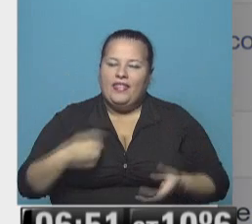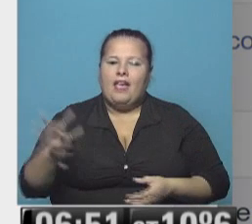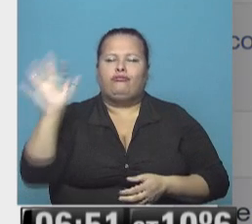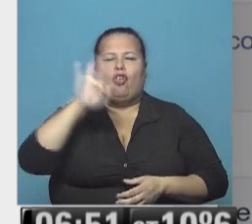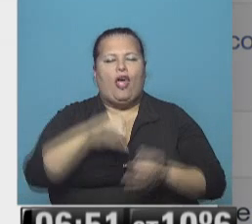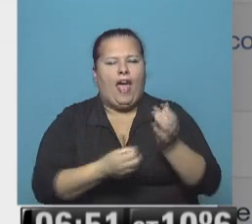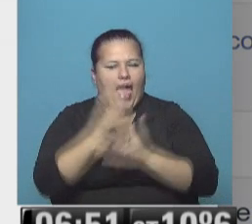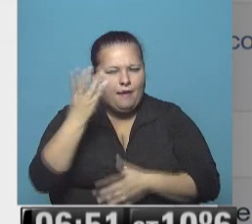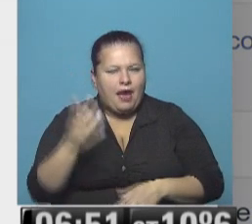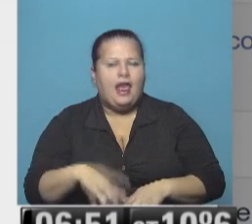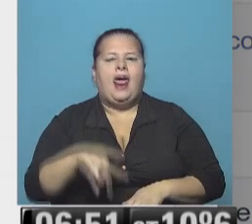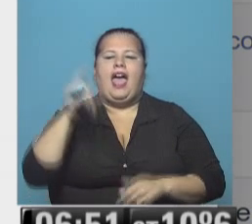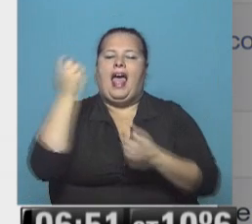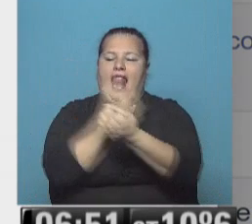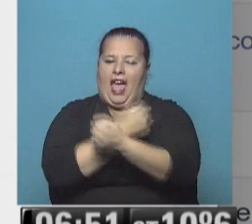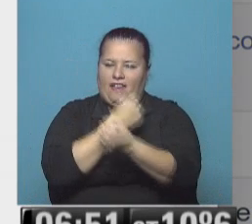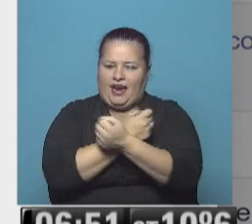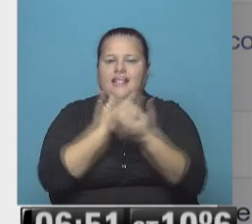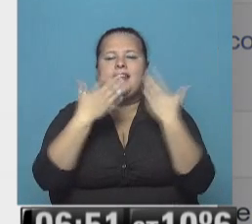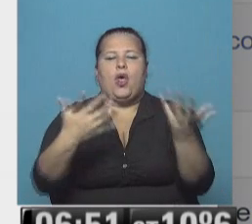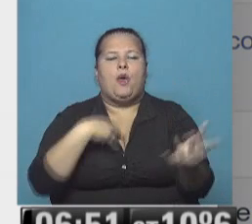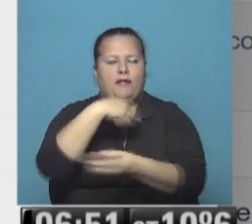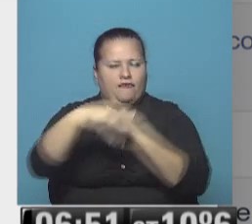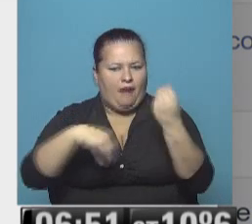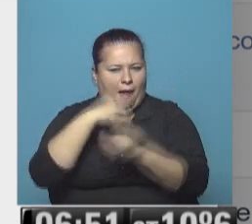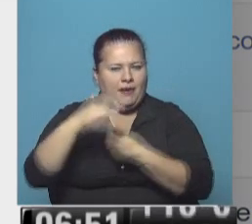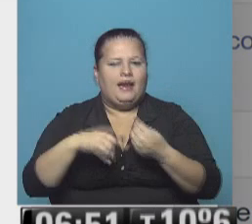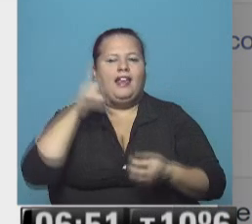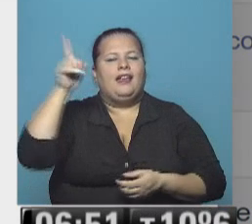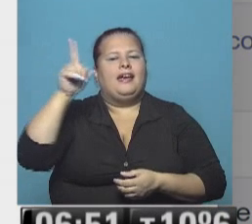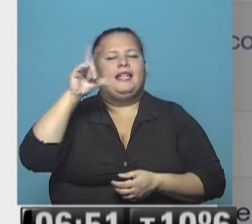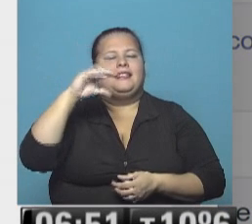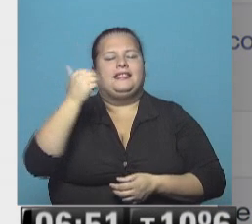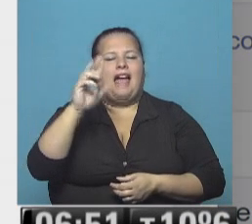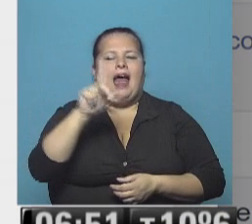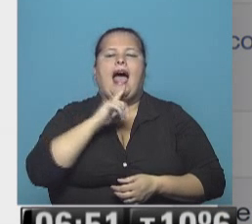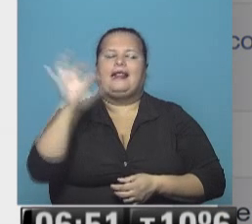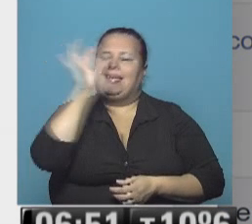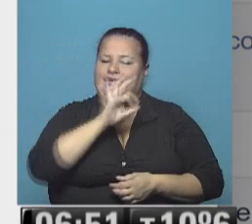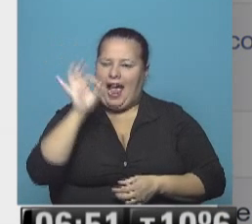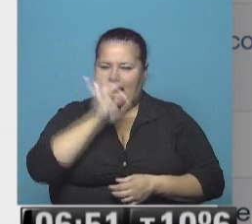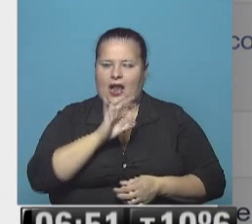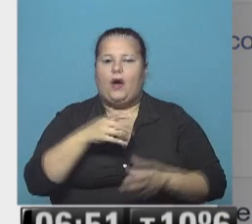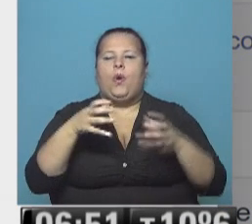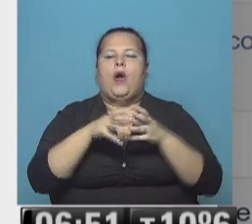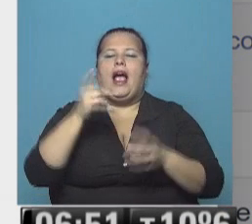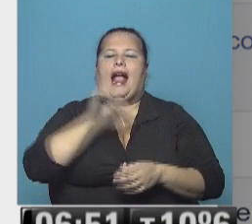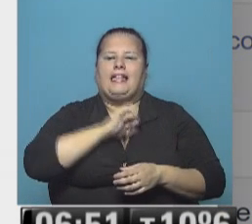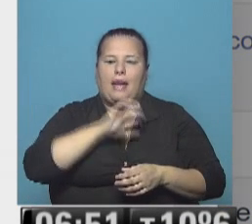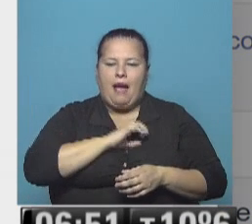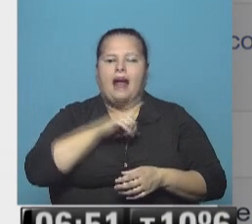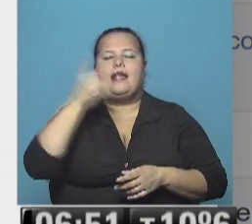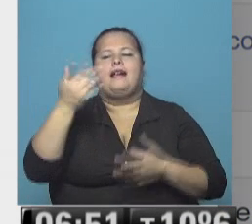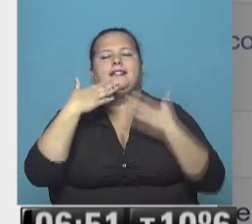te veo todas las mañanas desde el a ferrer saludos a mi familia que tengo en charata chaco laguardia catamarca y